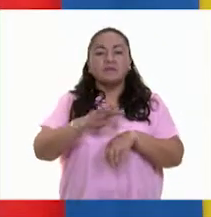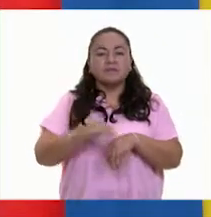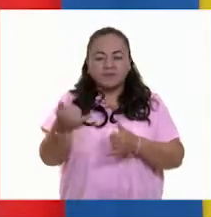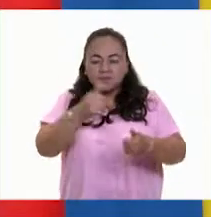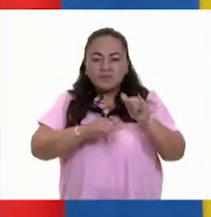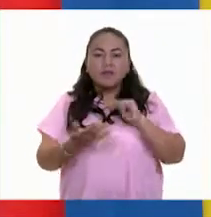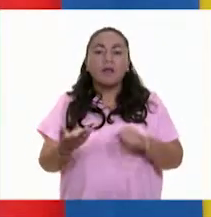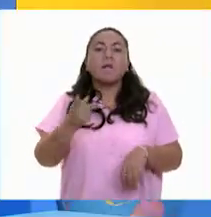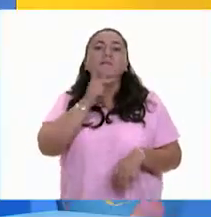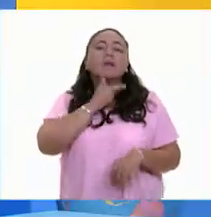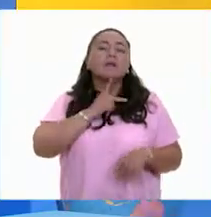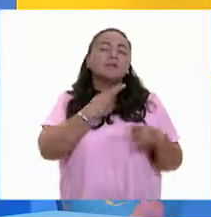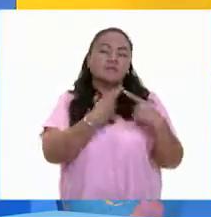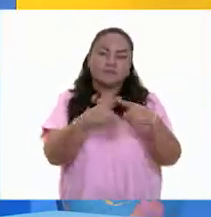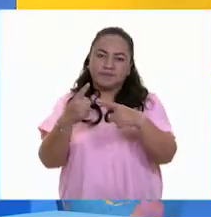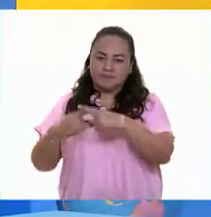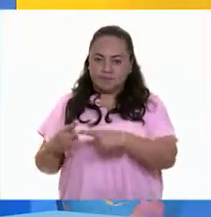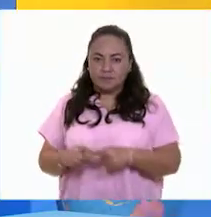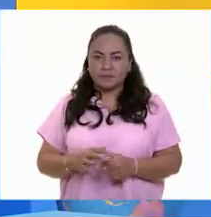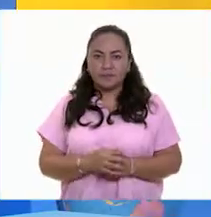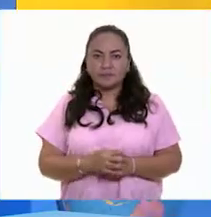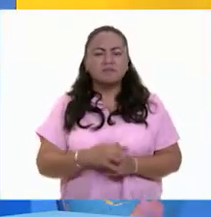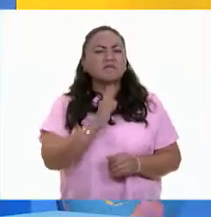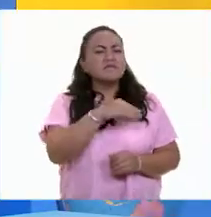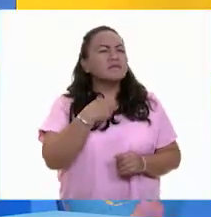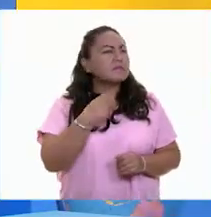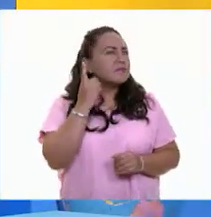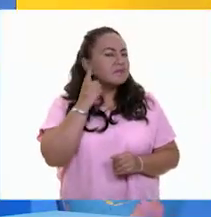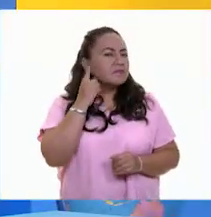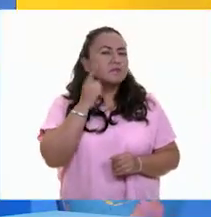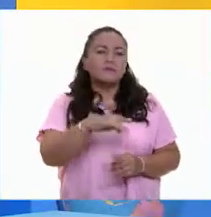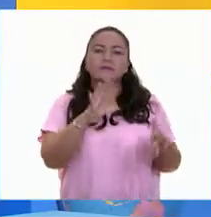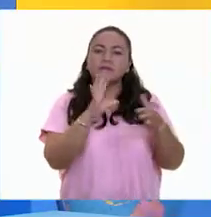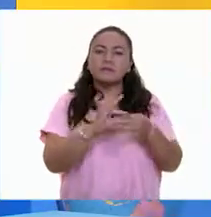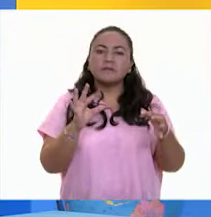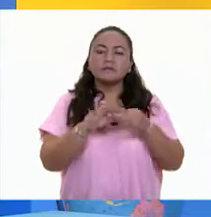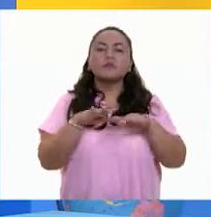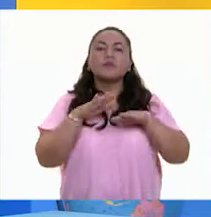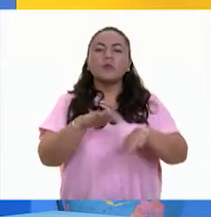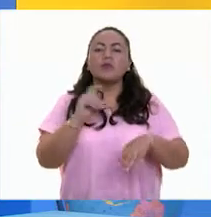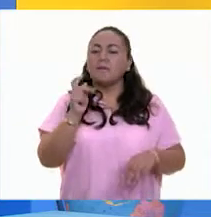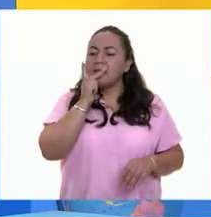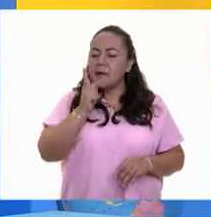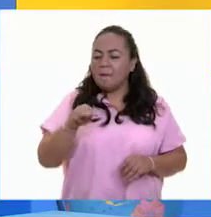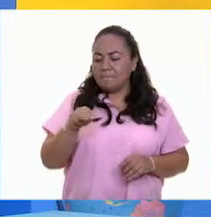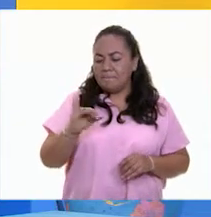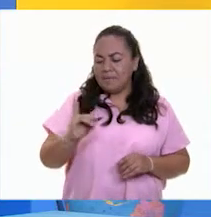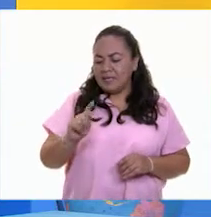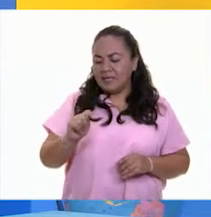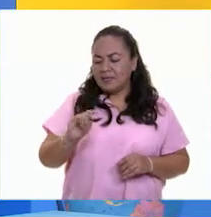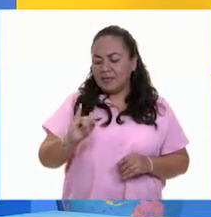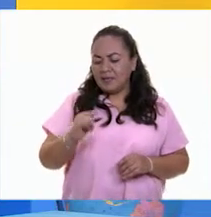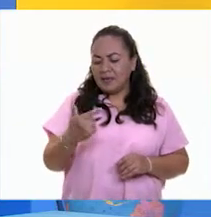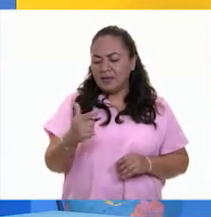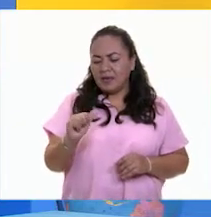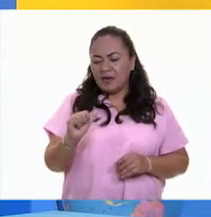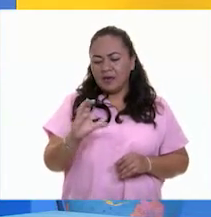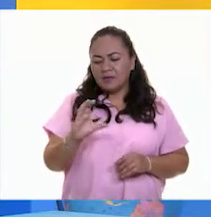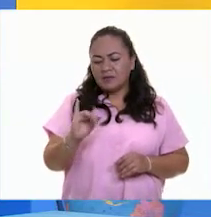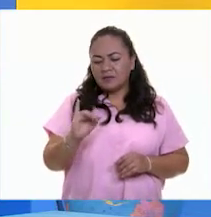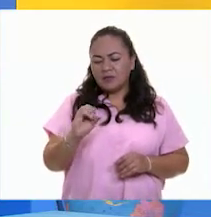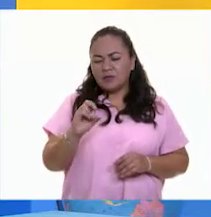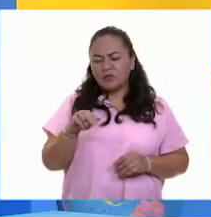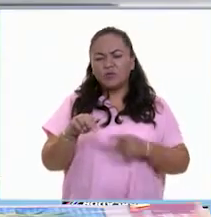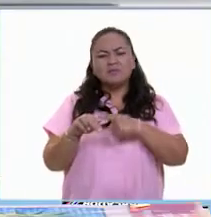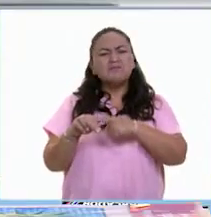entre otras. Maestra, he escuchado durante la clase que habla sobre la mitigación, pero ¿a qué se refiere exactamente con esa